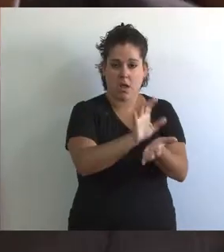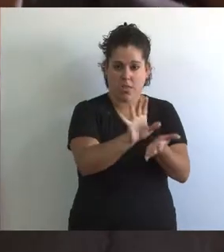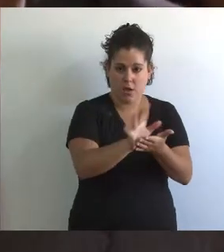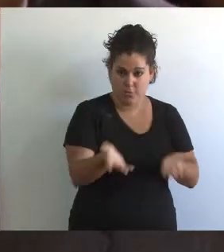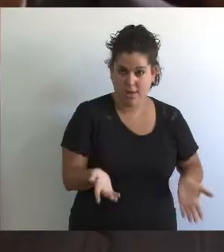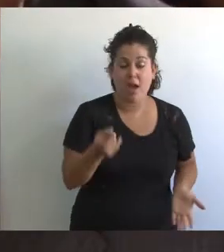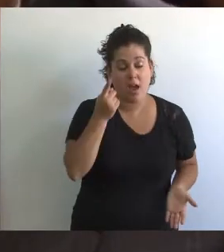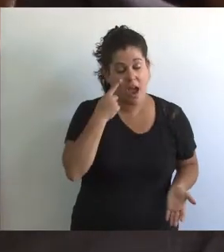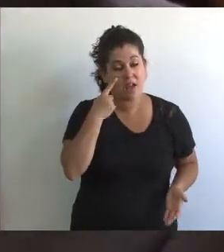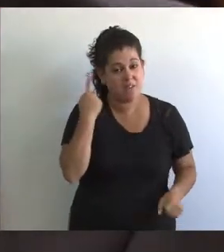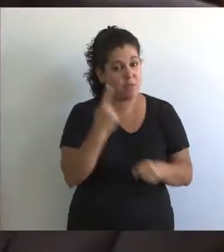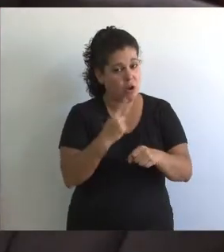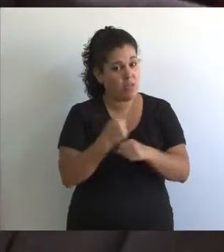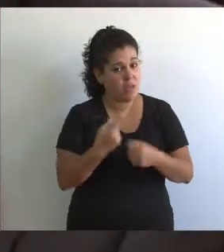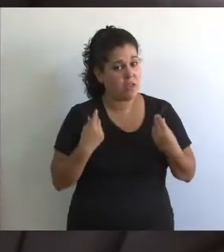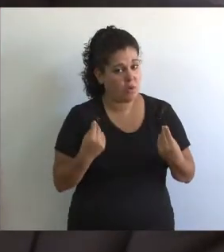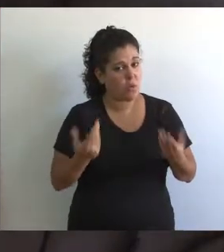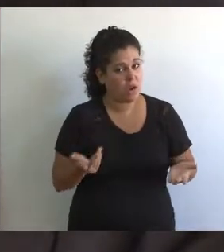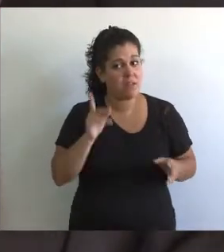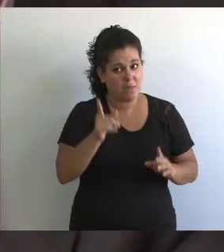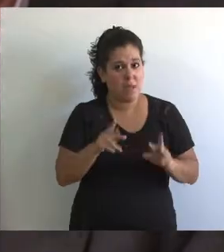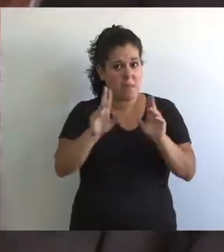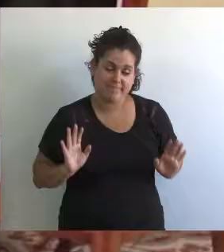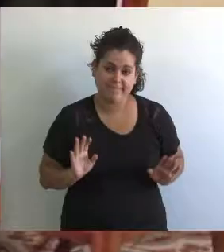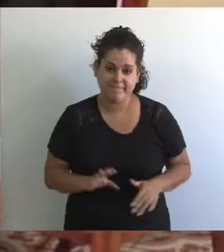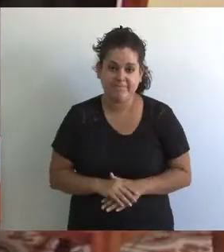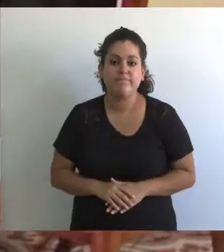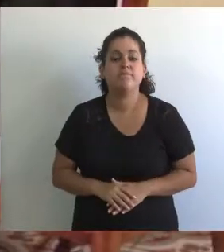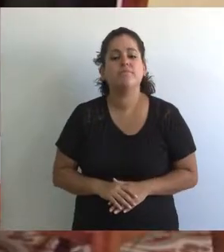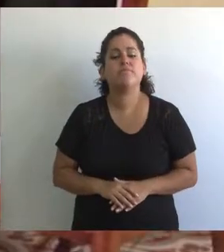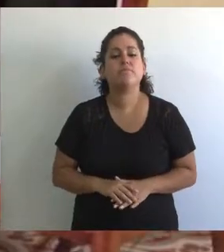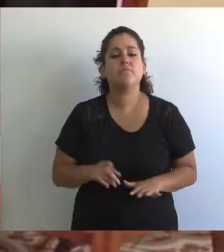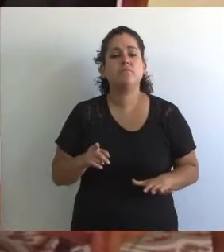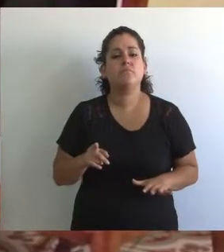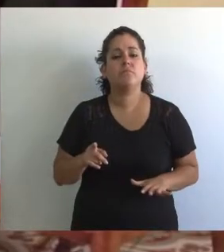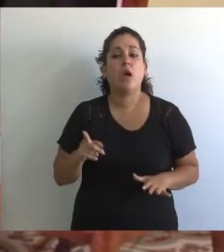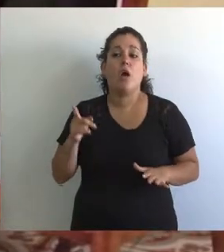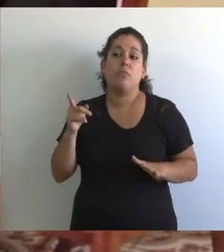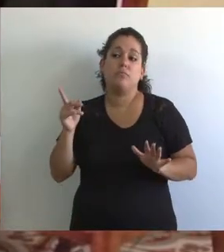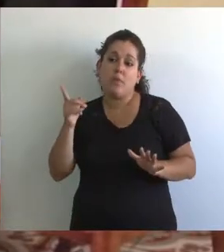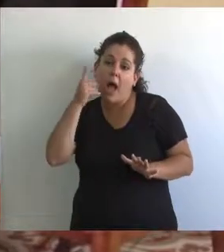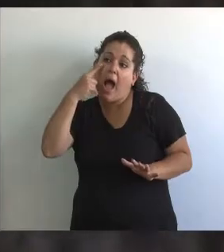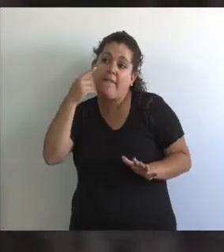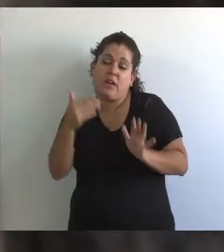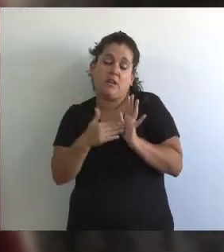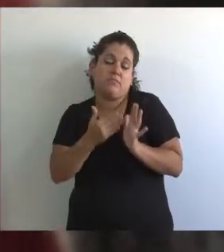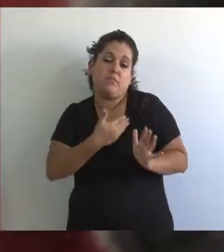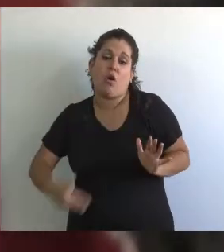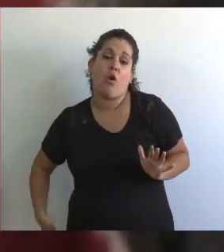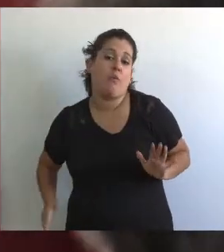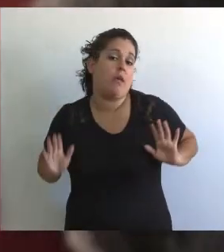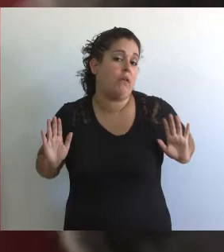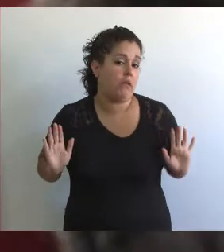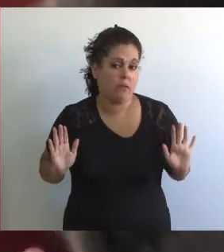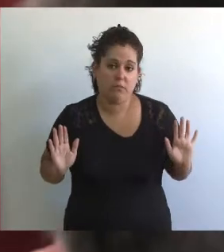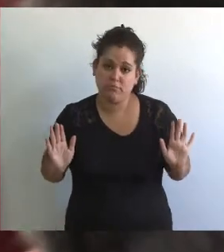ver cuáles son las prioridades y el conjunto de un plan económico. Bien. No puede salir en este gobierno, el otro va a tener que ganar el gobierno. Bueno, ¿por qué no? Puede Bueno,